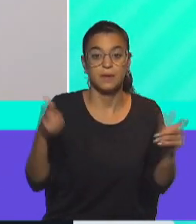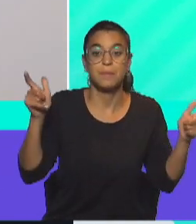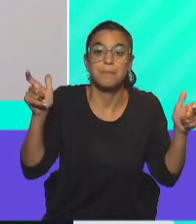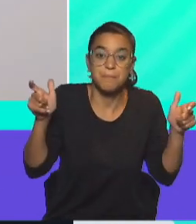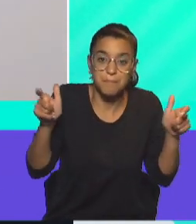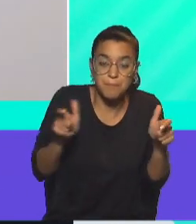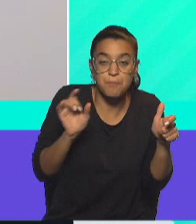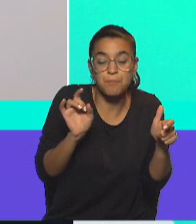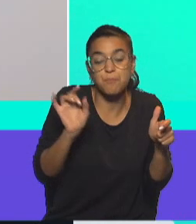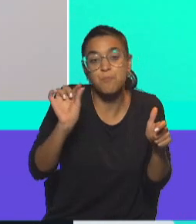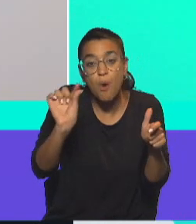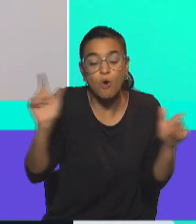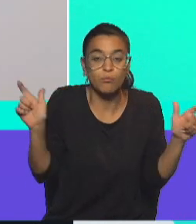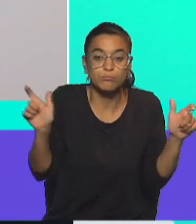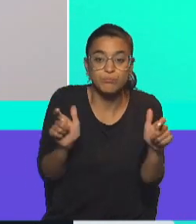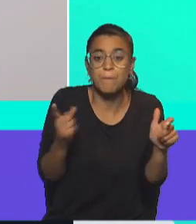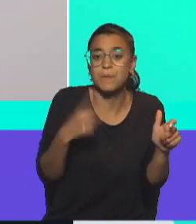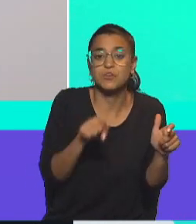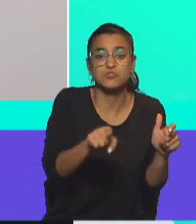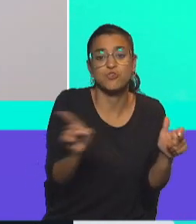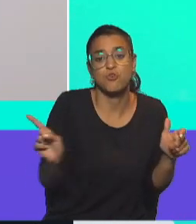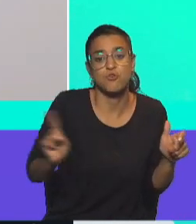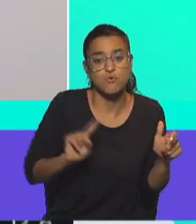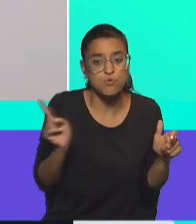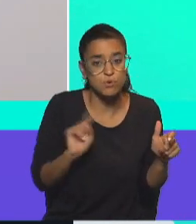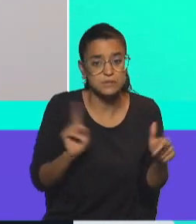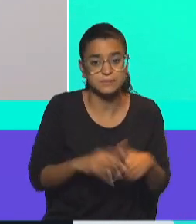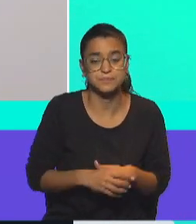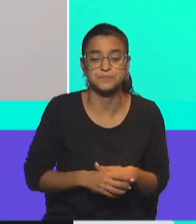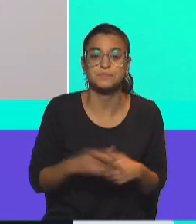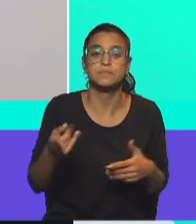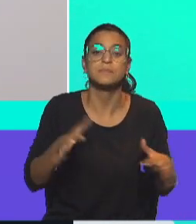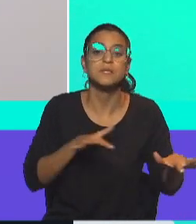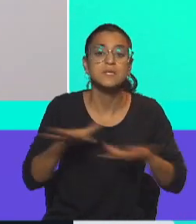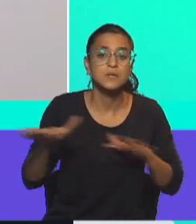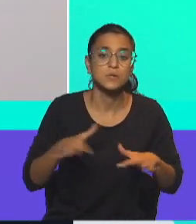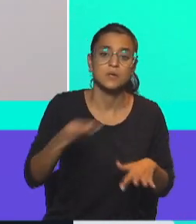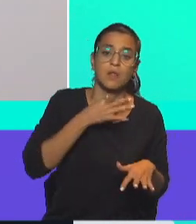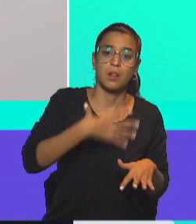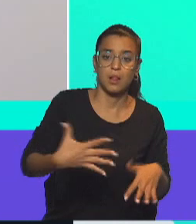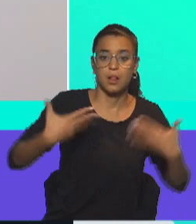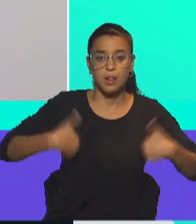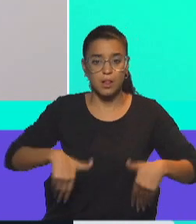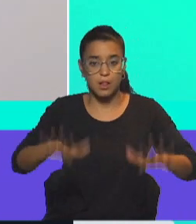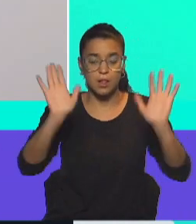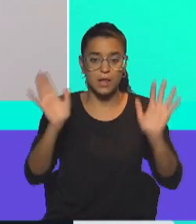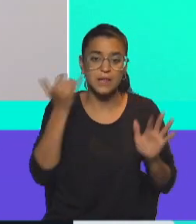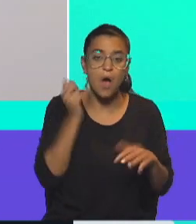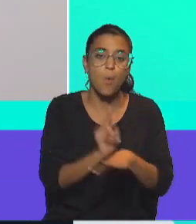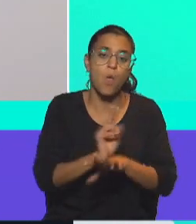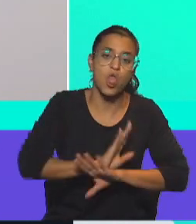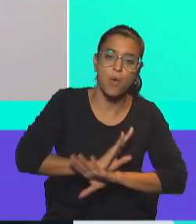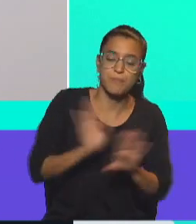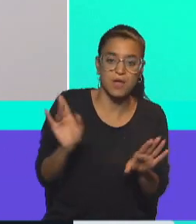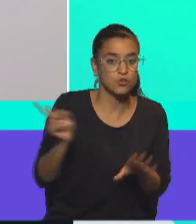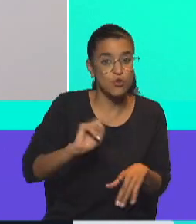de casos, pero esto para nada tiene que ser una situación de relajo y de dejar los cuidados. Muy